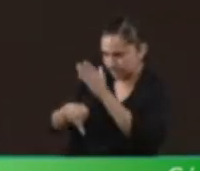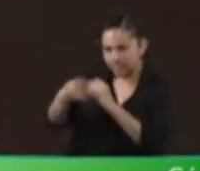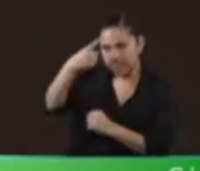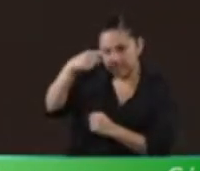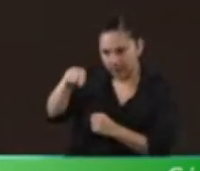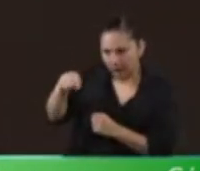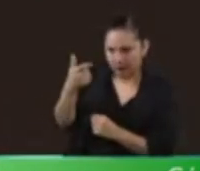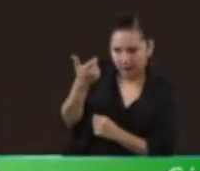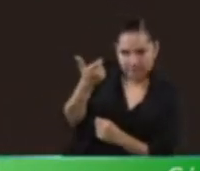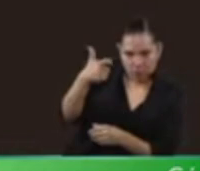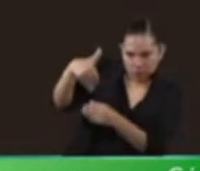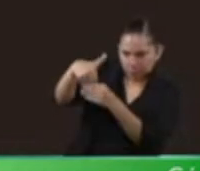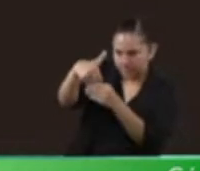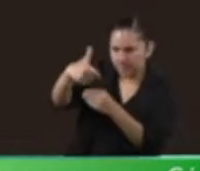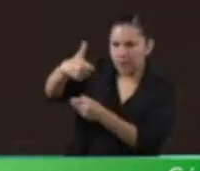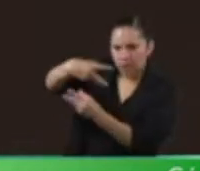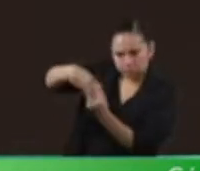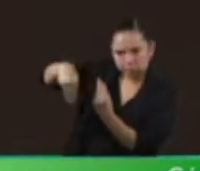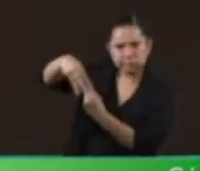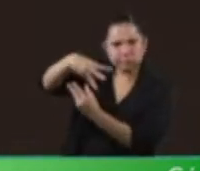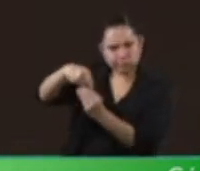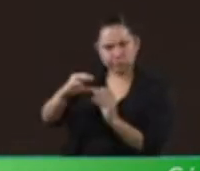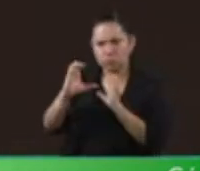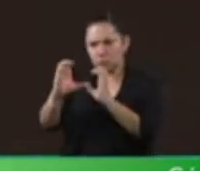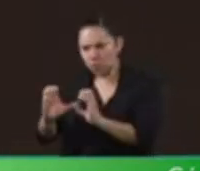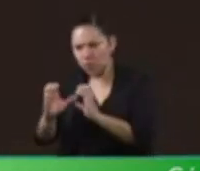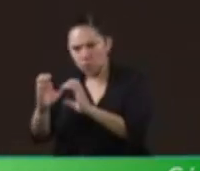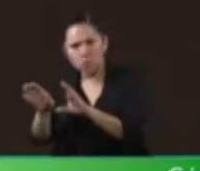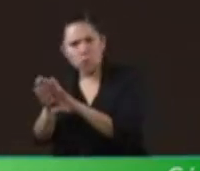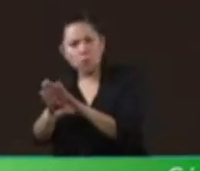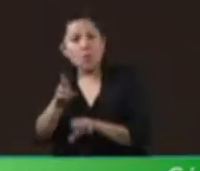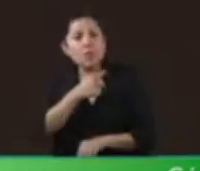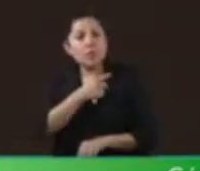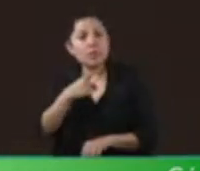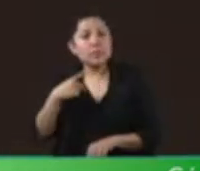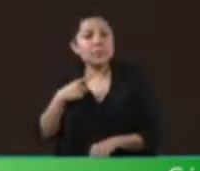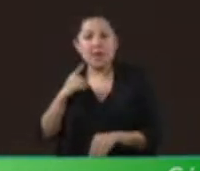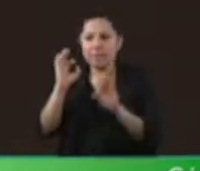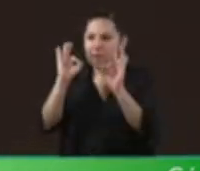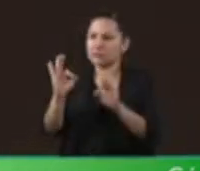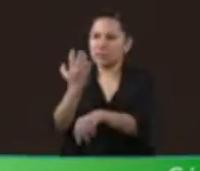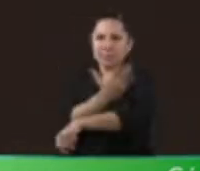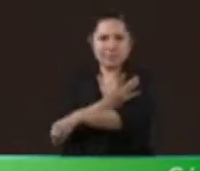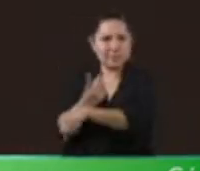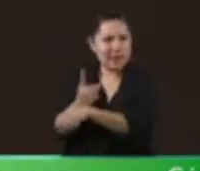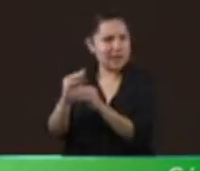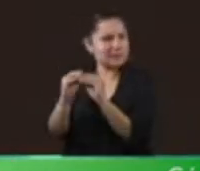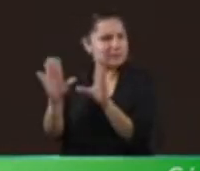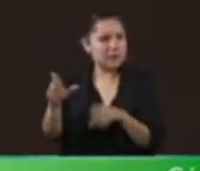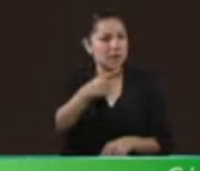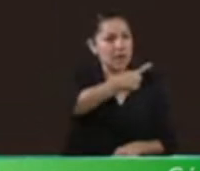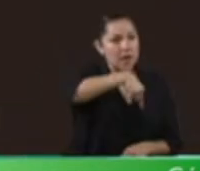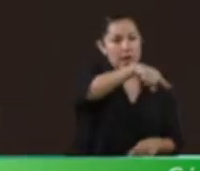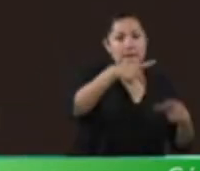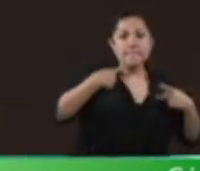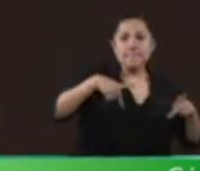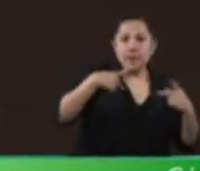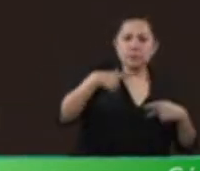fondo. Transparencia en el fondo, que esté el dinero disponible cuando los ahorradores así lo